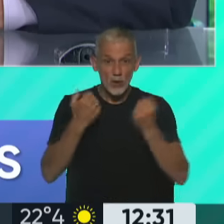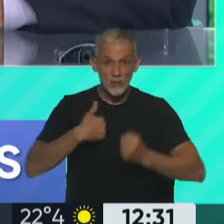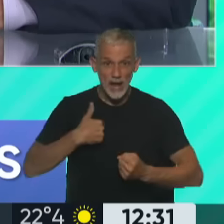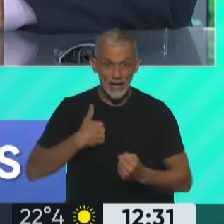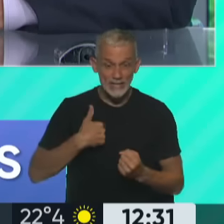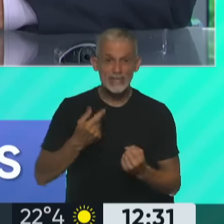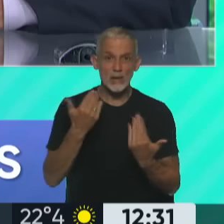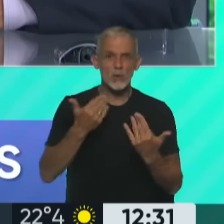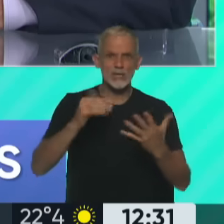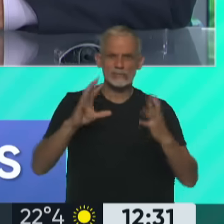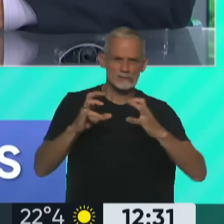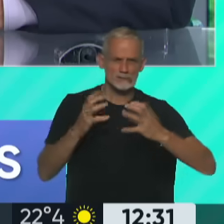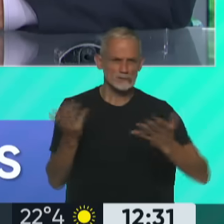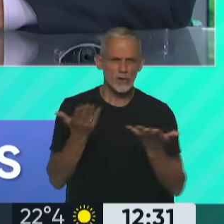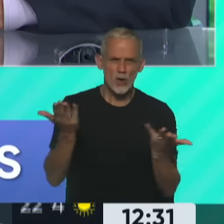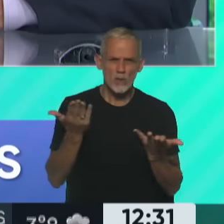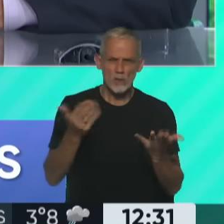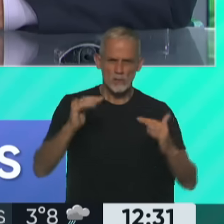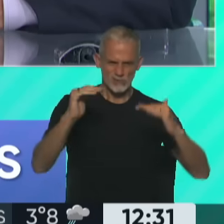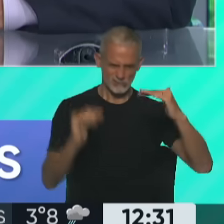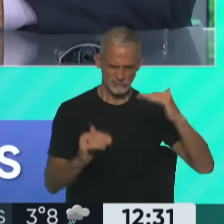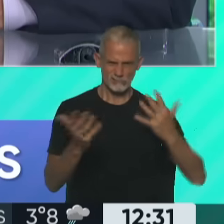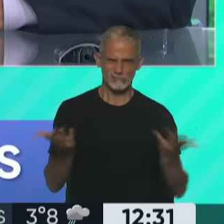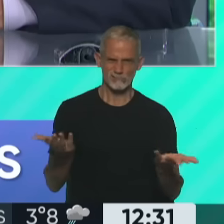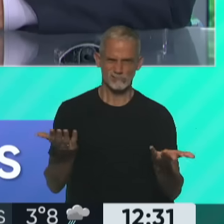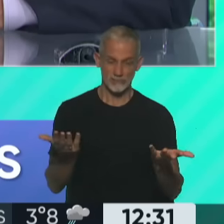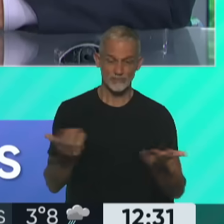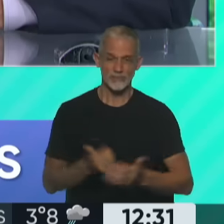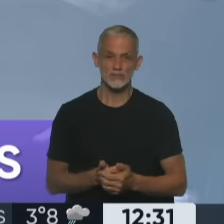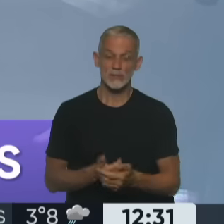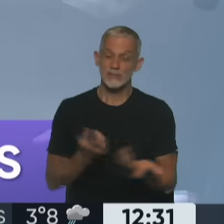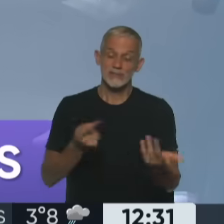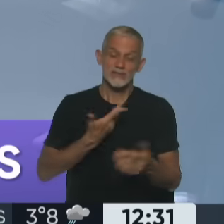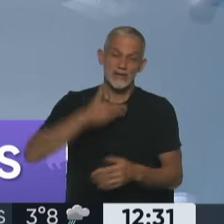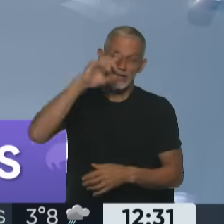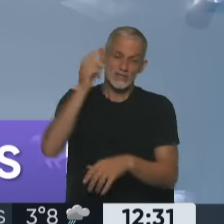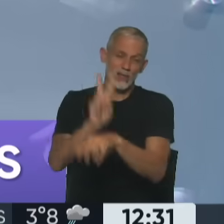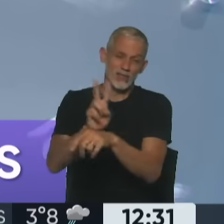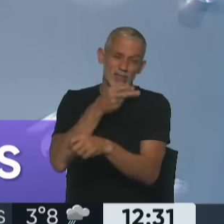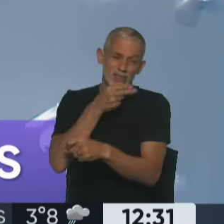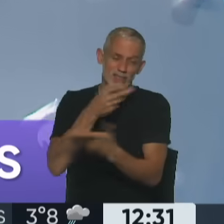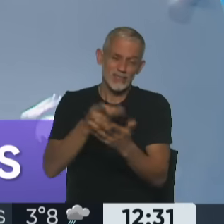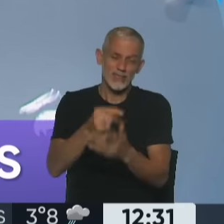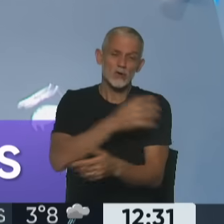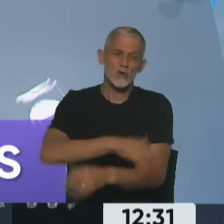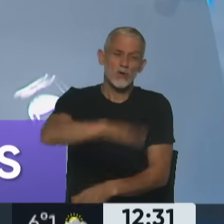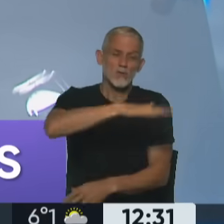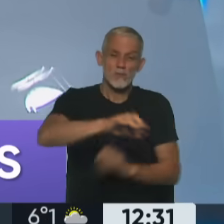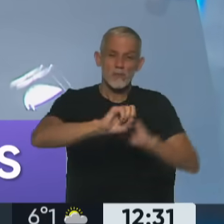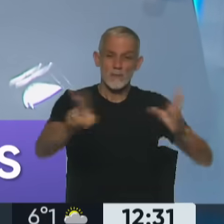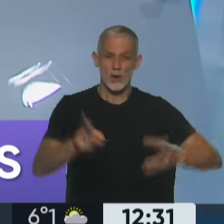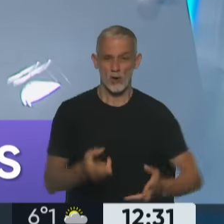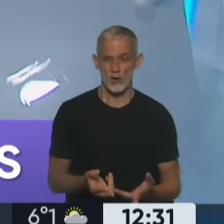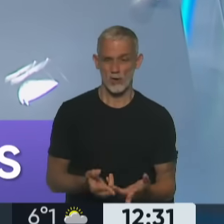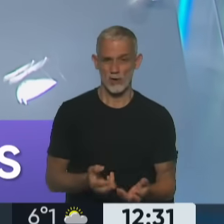de quedar en una situación muy despareja en la consecuencia. Sí, la desprotección, sobre todo de los sectores más vulnerables, digo, pasa por